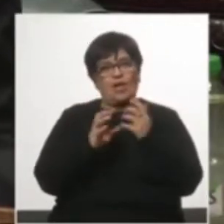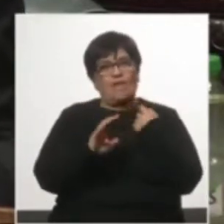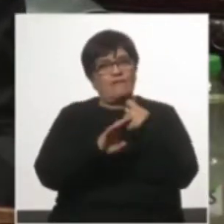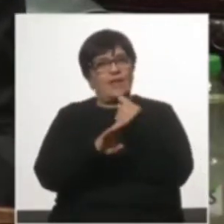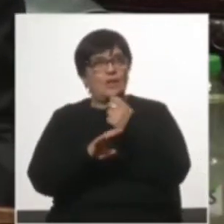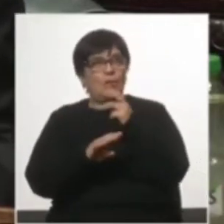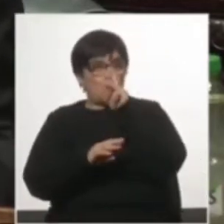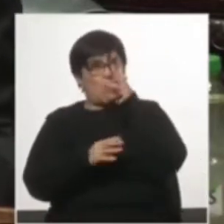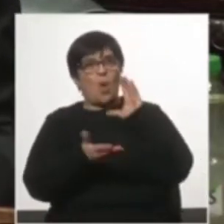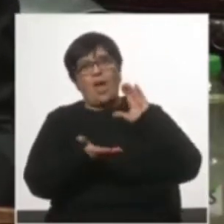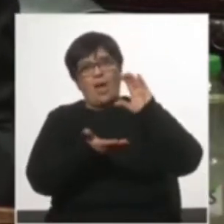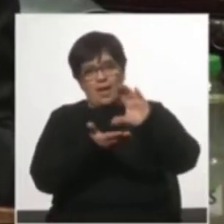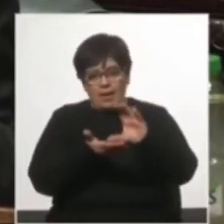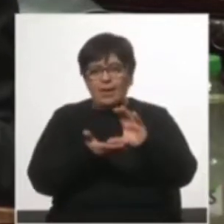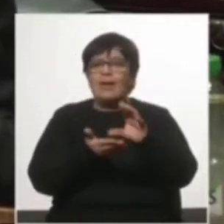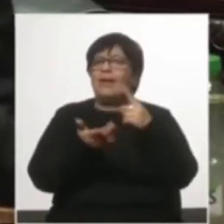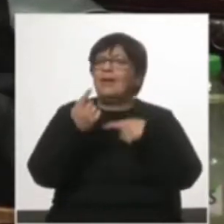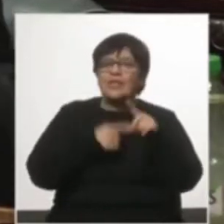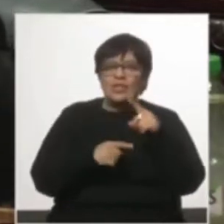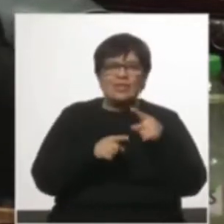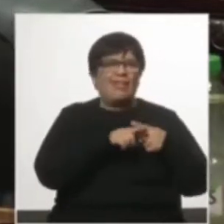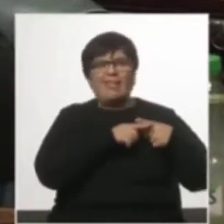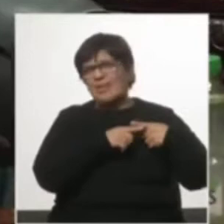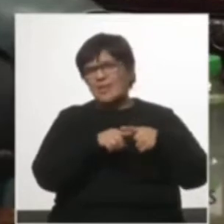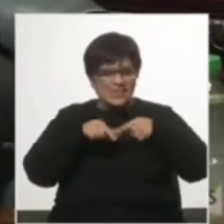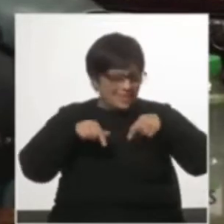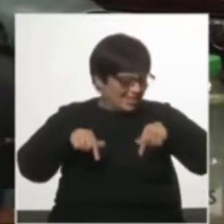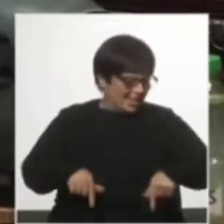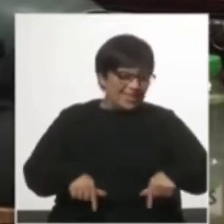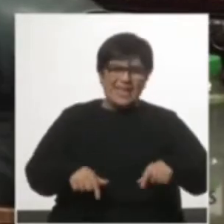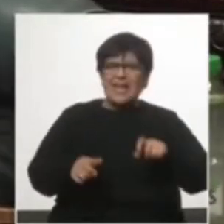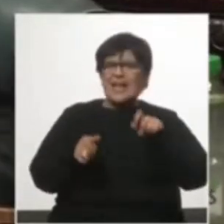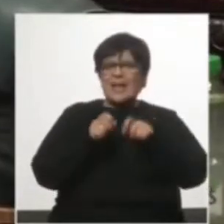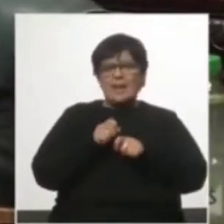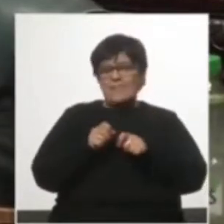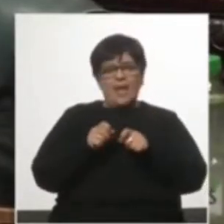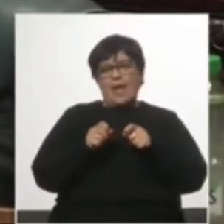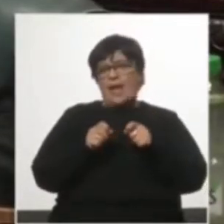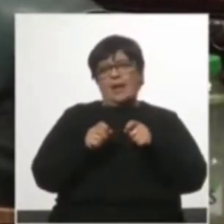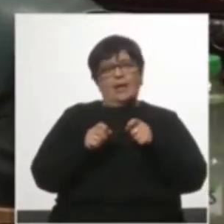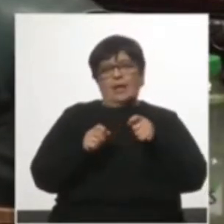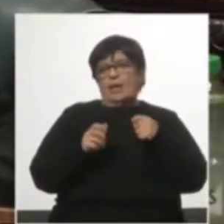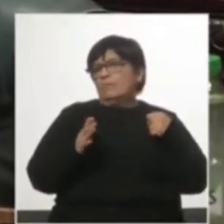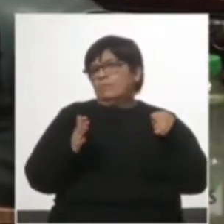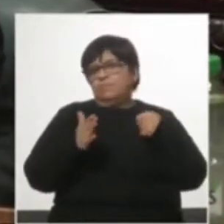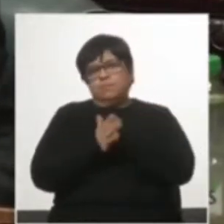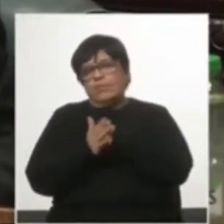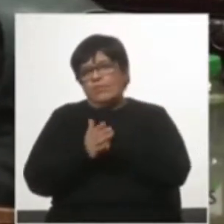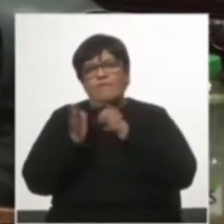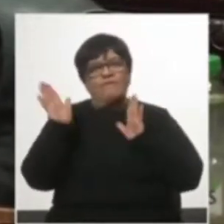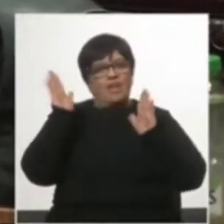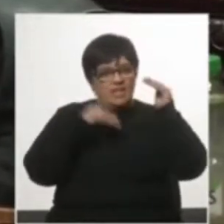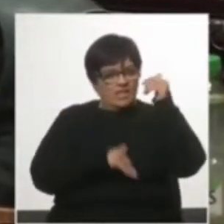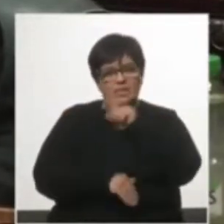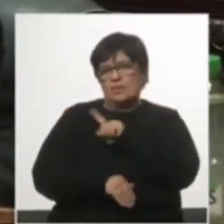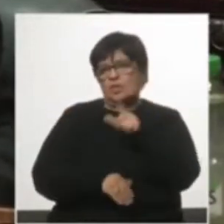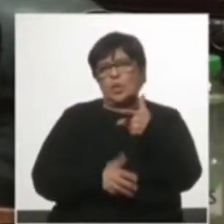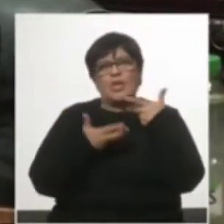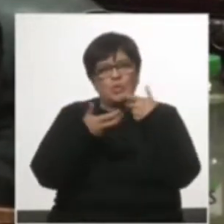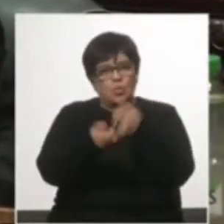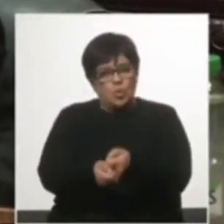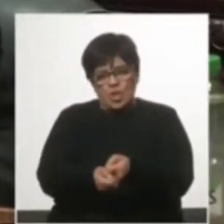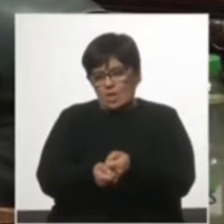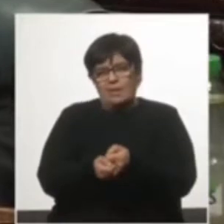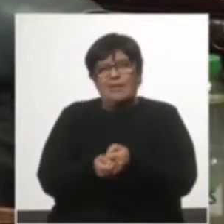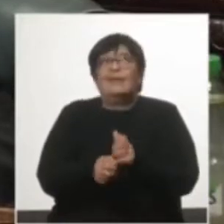tanto, llevar estas discusiones a los extremos no ayuda,